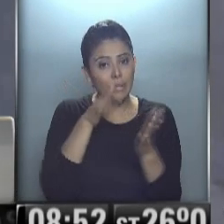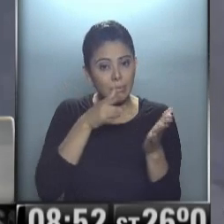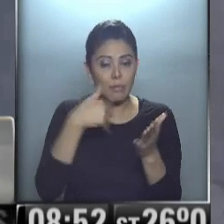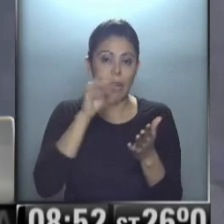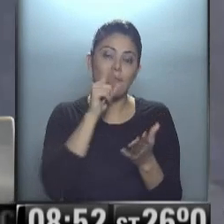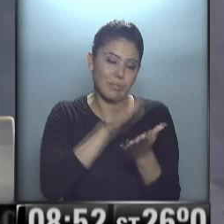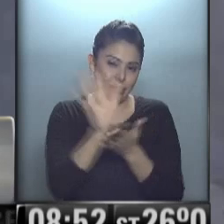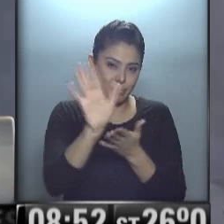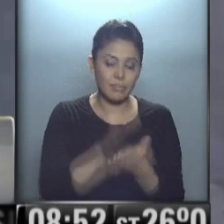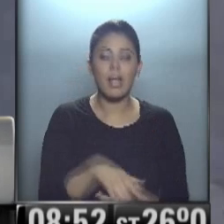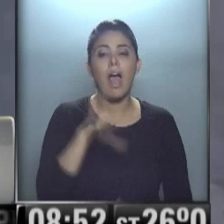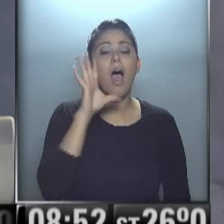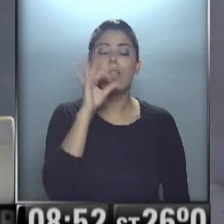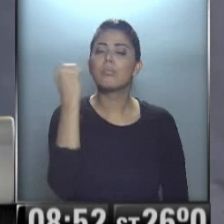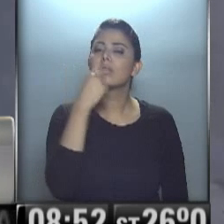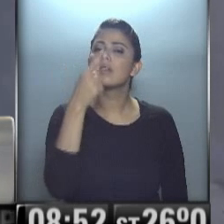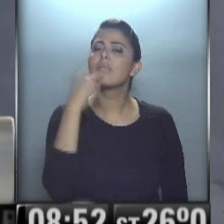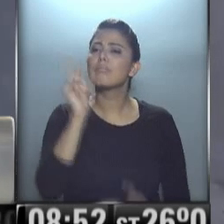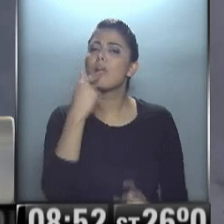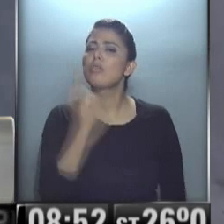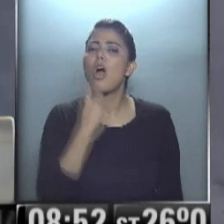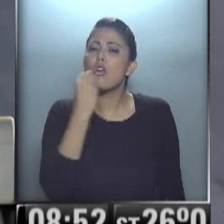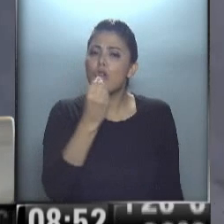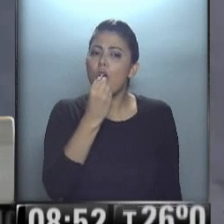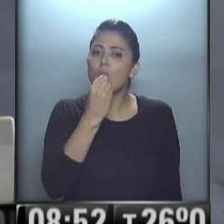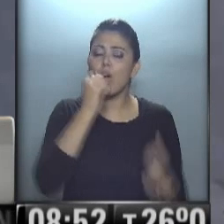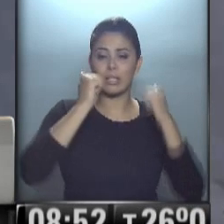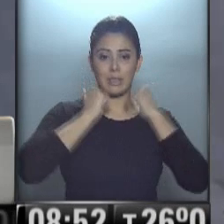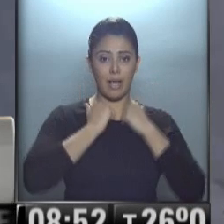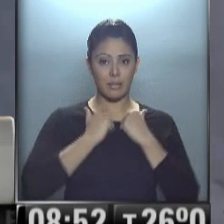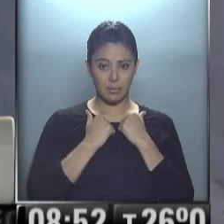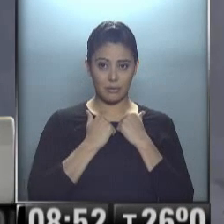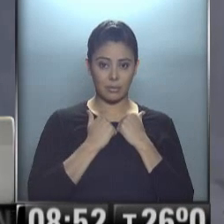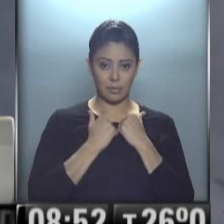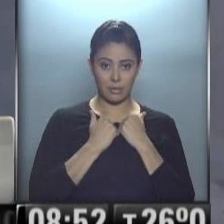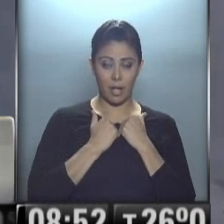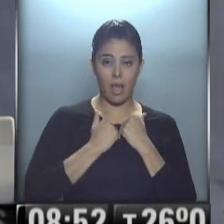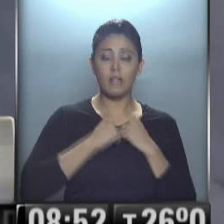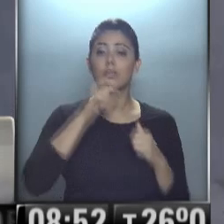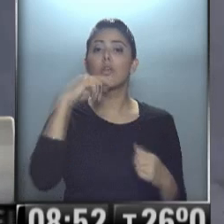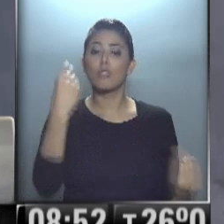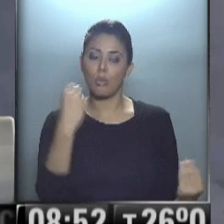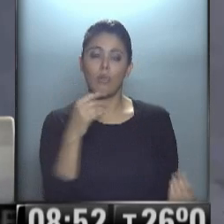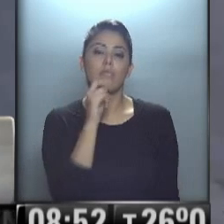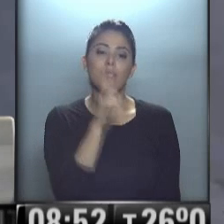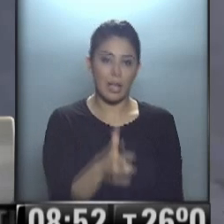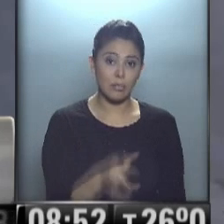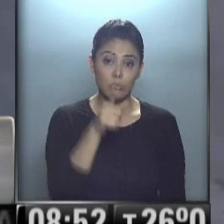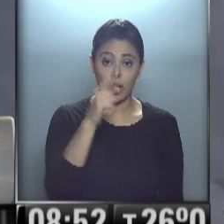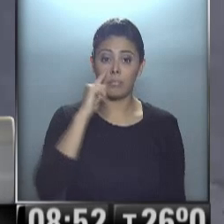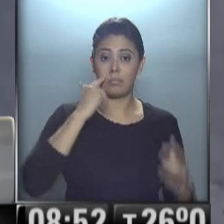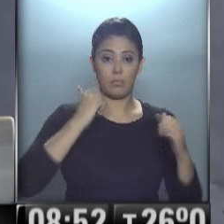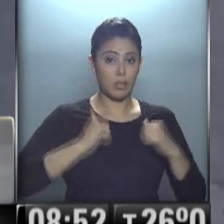algo elemental. Muchos nos preguntan cómo tiene que estar sentado en el habitáculo, en el asiento, en la butaca. Bueno, es muy fácil. Usted se